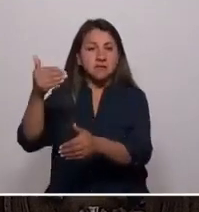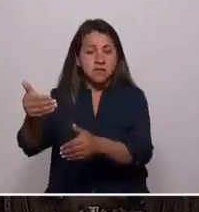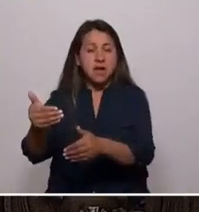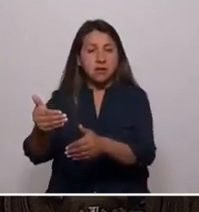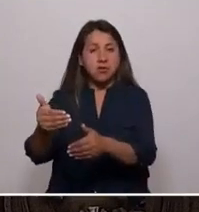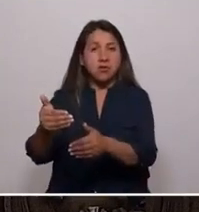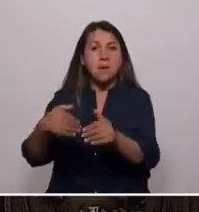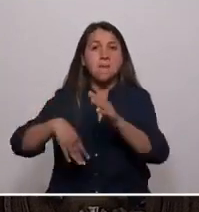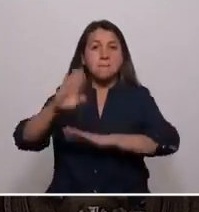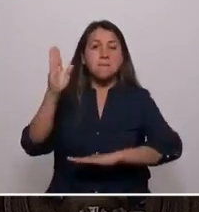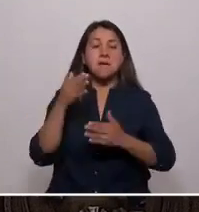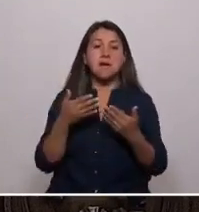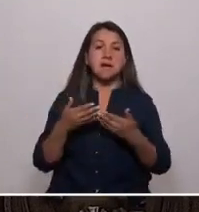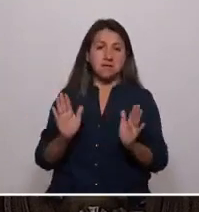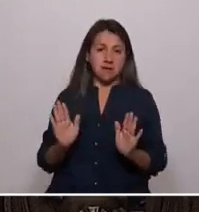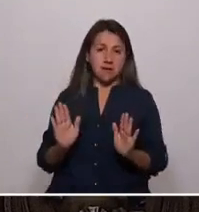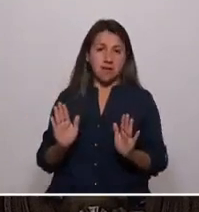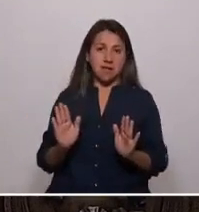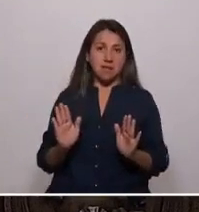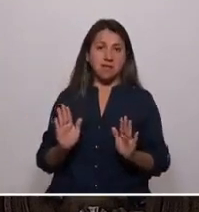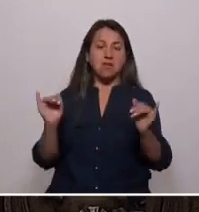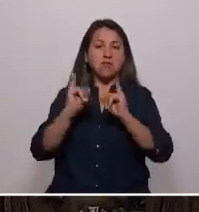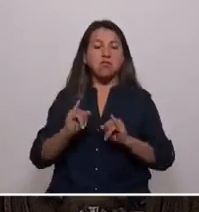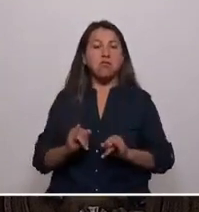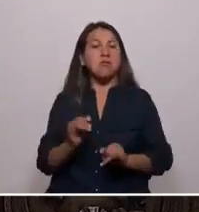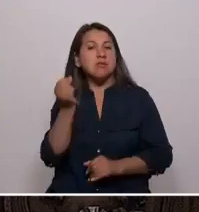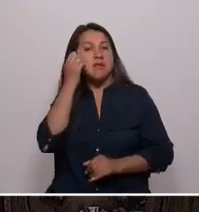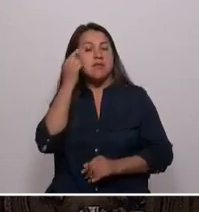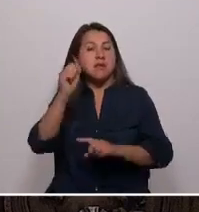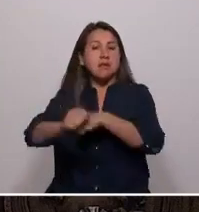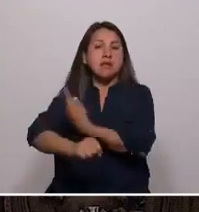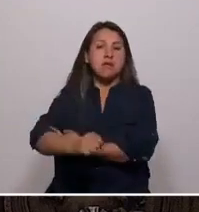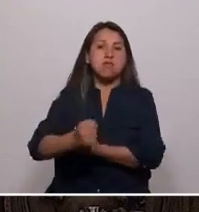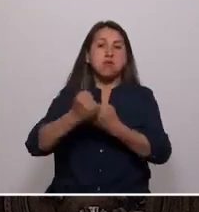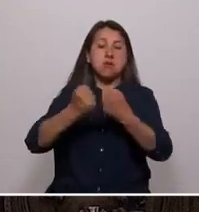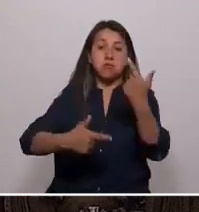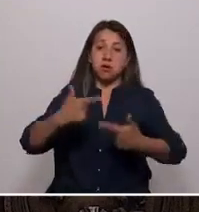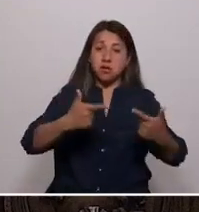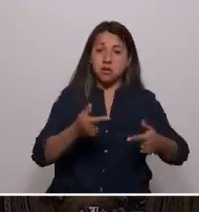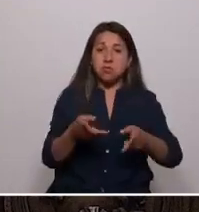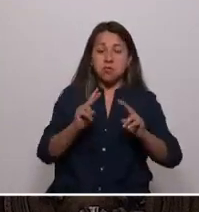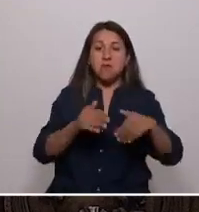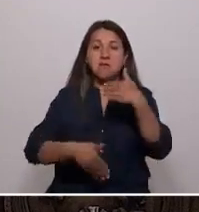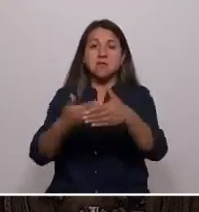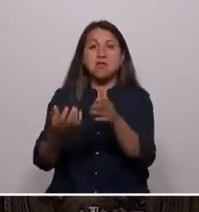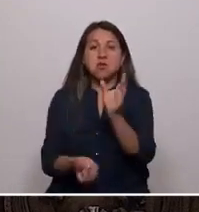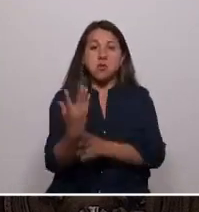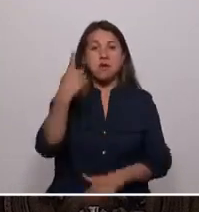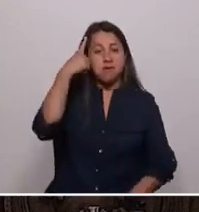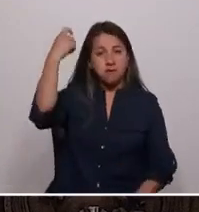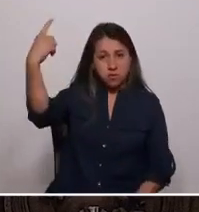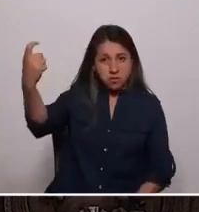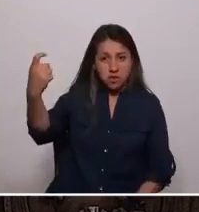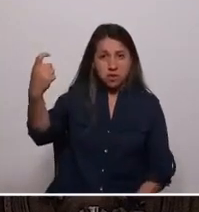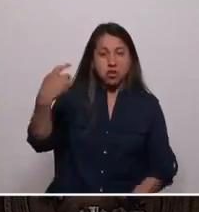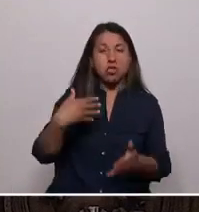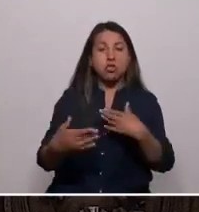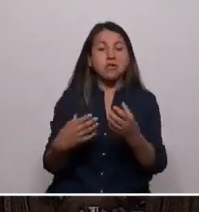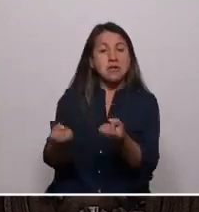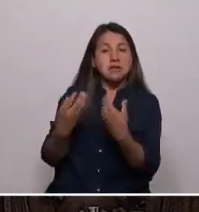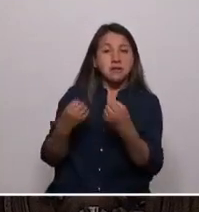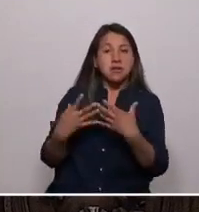espacio de mayores libertades, a una forma de entender el poder político que permitió avanzar hacia un nuevo sueño que se truncó en la Guerra Civil